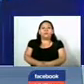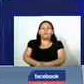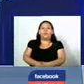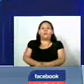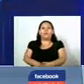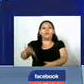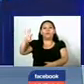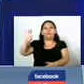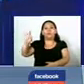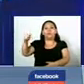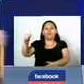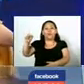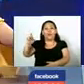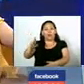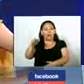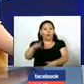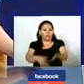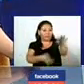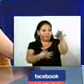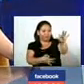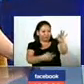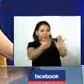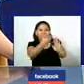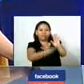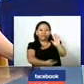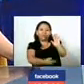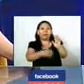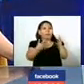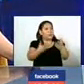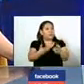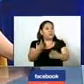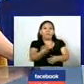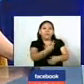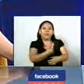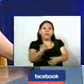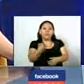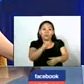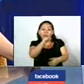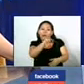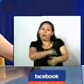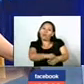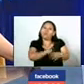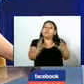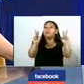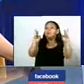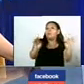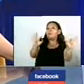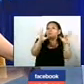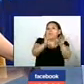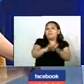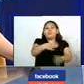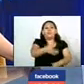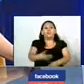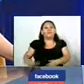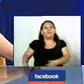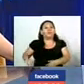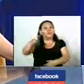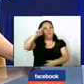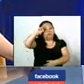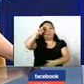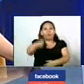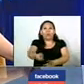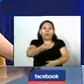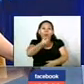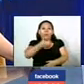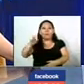y la fiscalía general presentó el requerimiento en contra de una docena de personas quienes están siendo vinculadas al caso saca rocío cruz